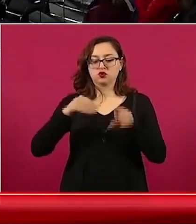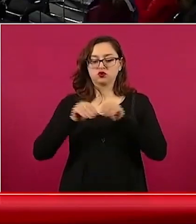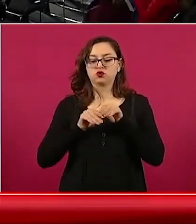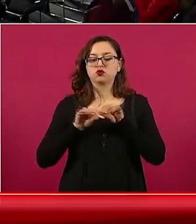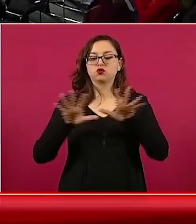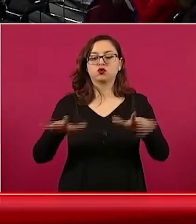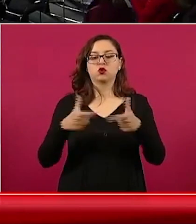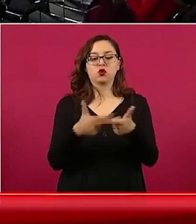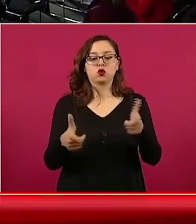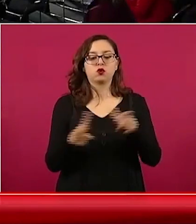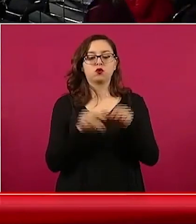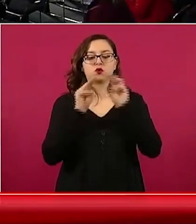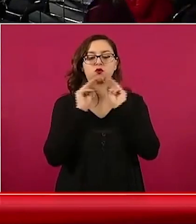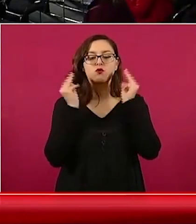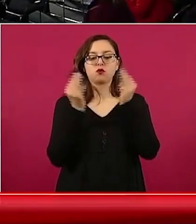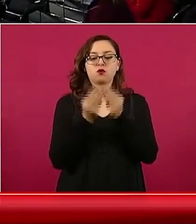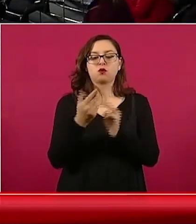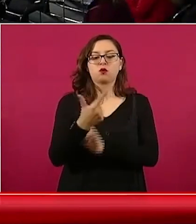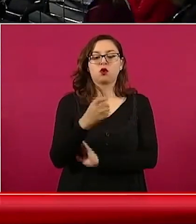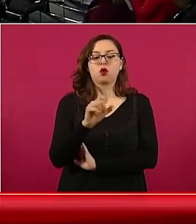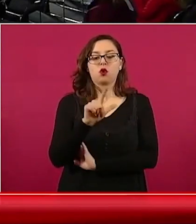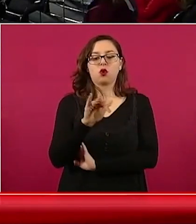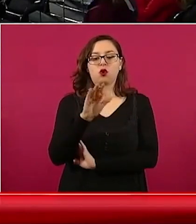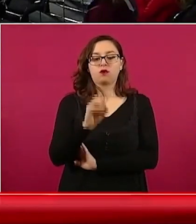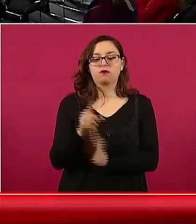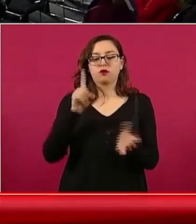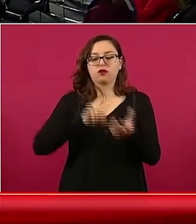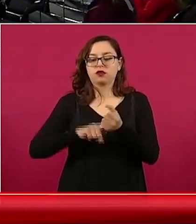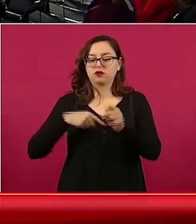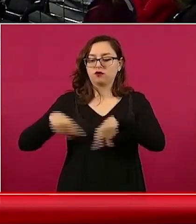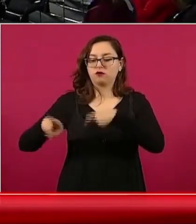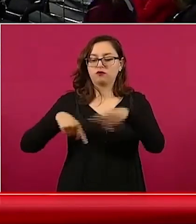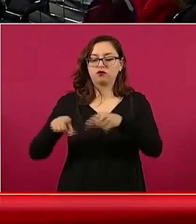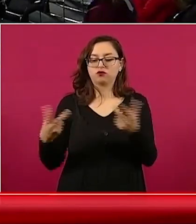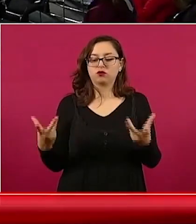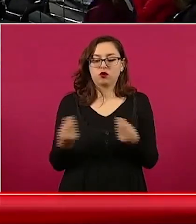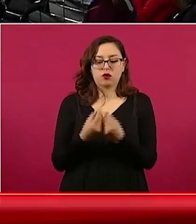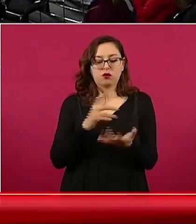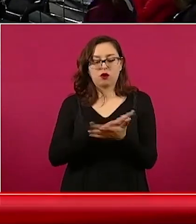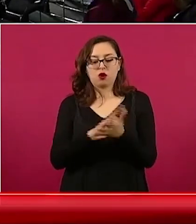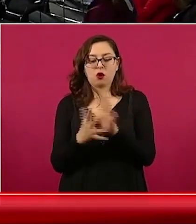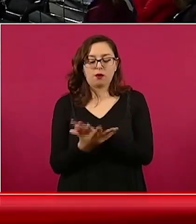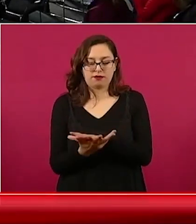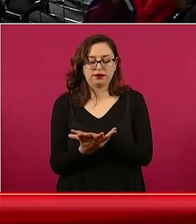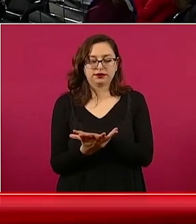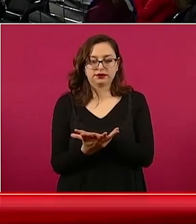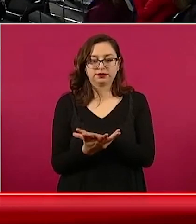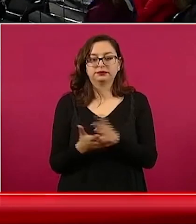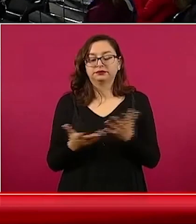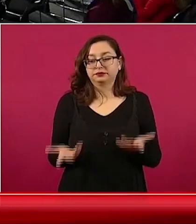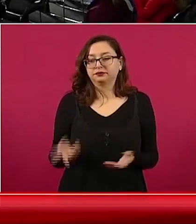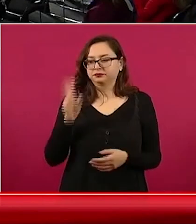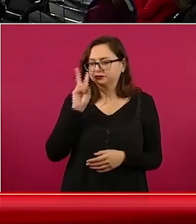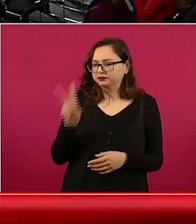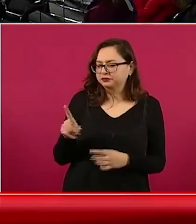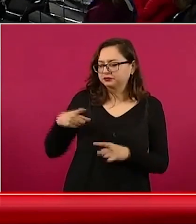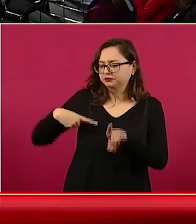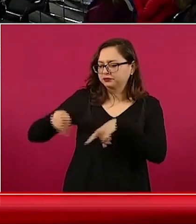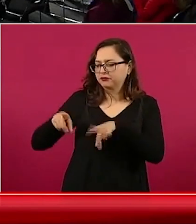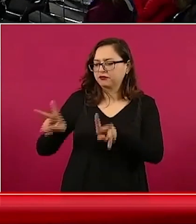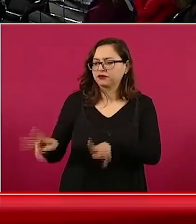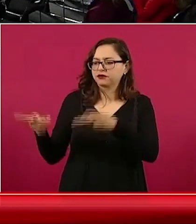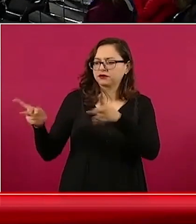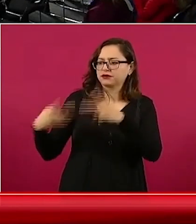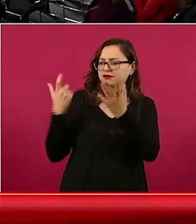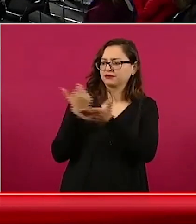Gol, corrupción en el fútbol mexicano, donde documenté las operaciones de compra-venta de jugadores en sobreprecio y elevación de impuestos